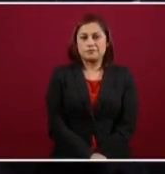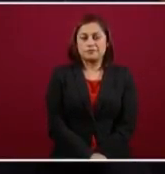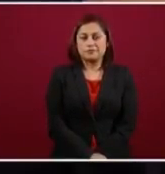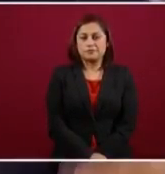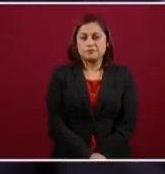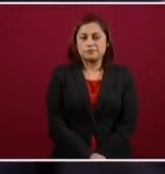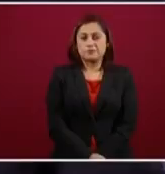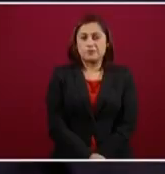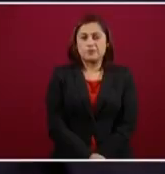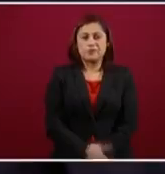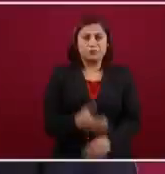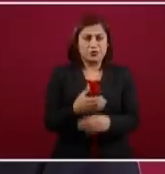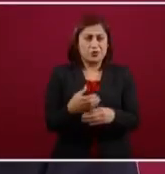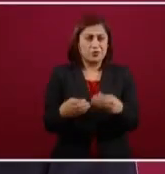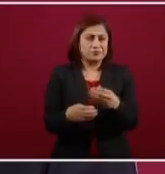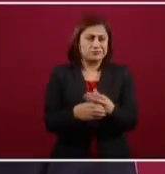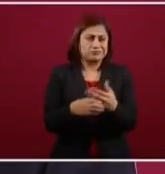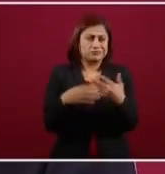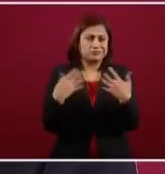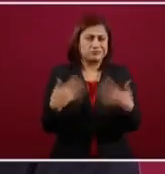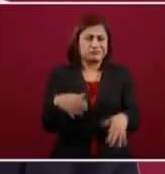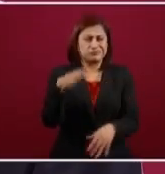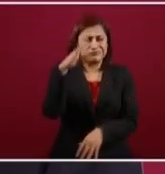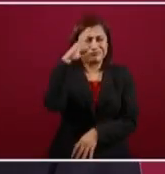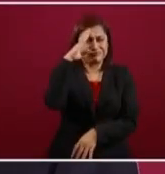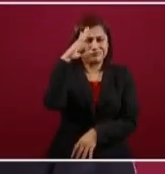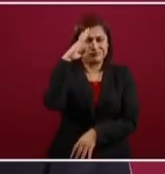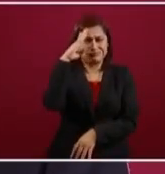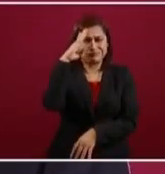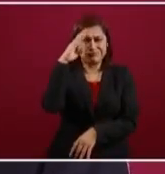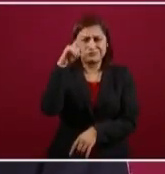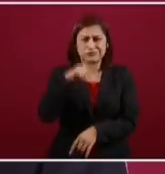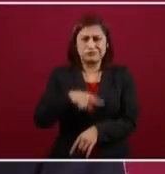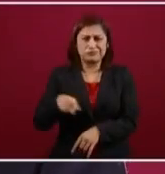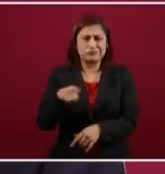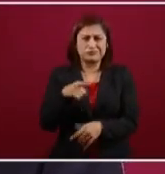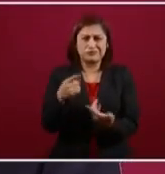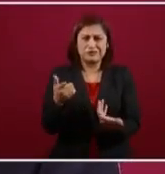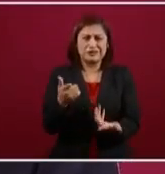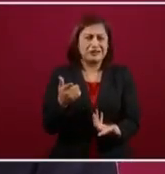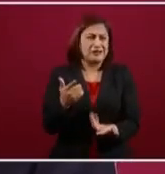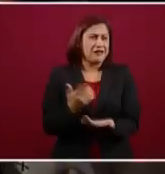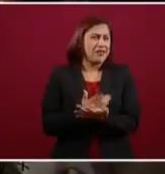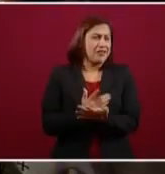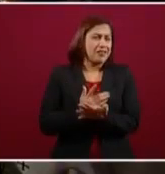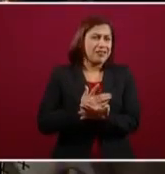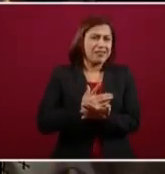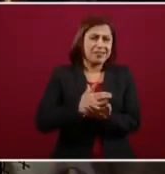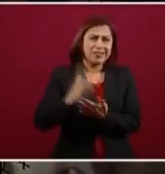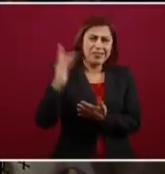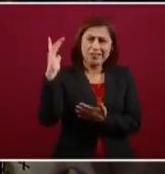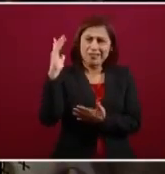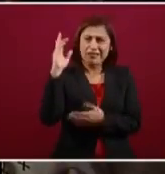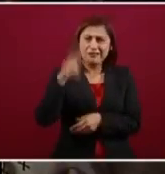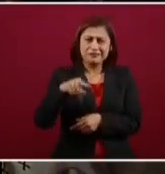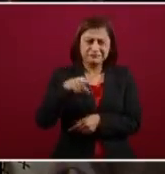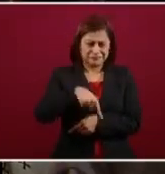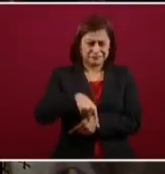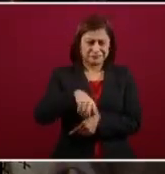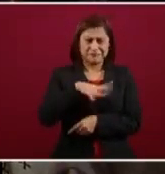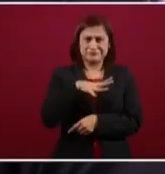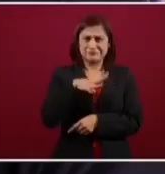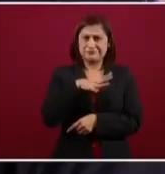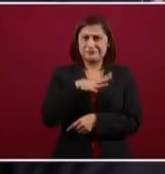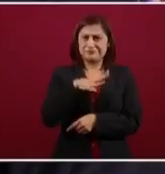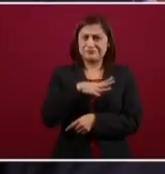Muchas cosas, o sea, de más, excesivas. Entonces, por eso no